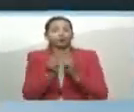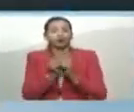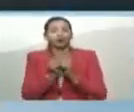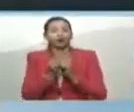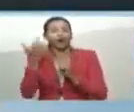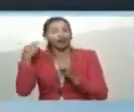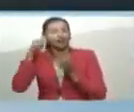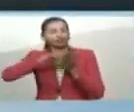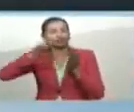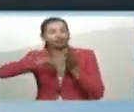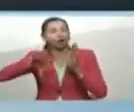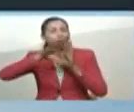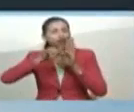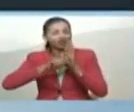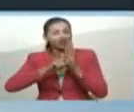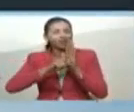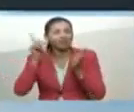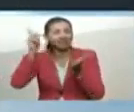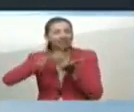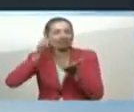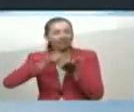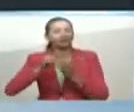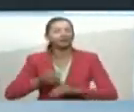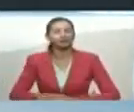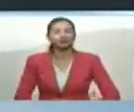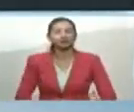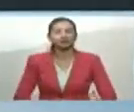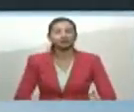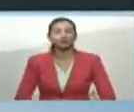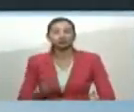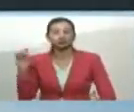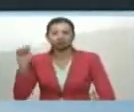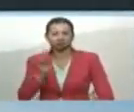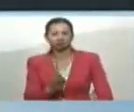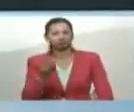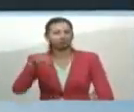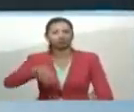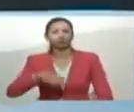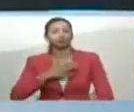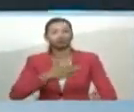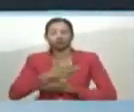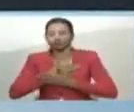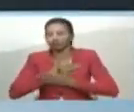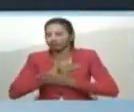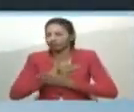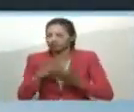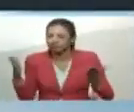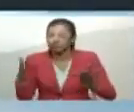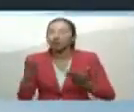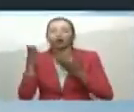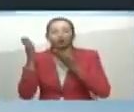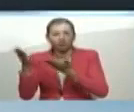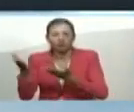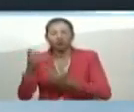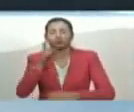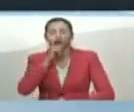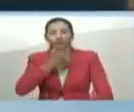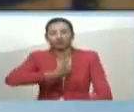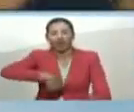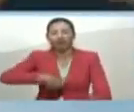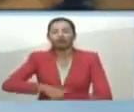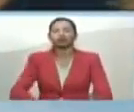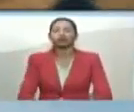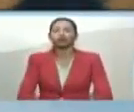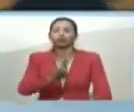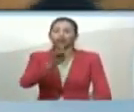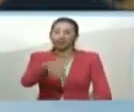constituyente. Vine primero a ratificar mi solidaridad con usted y, por